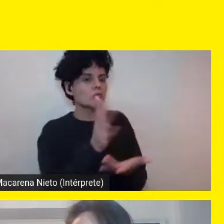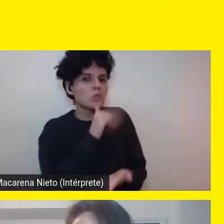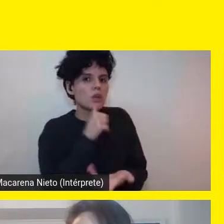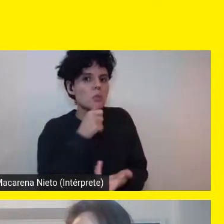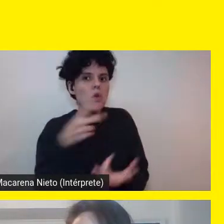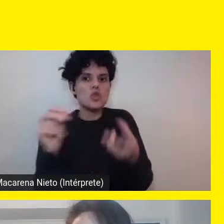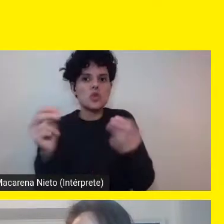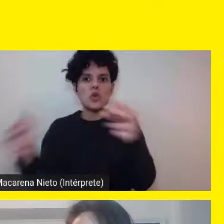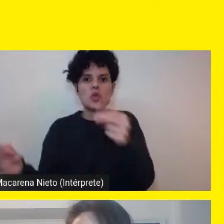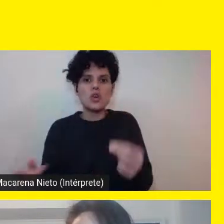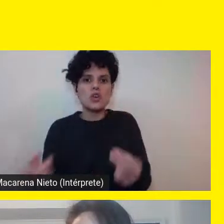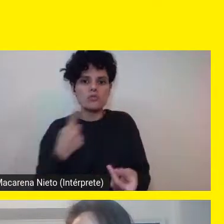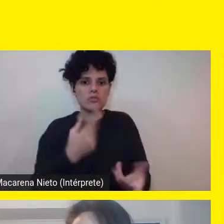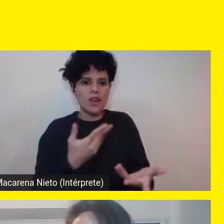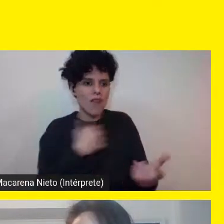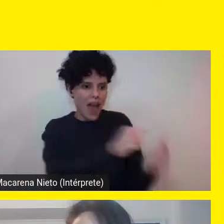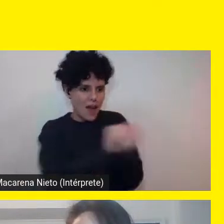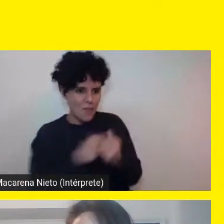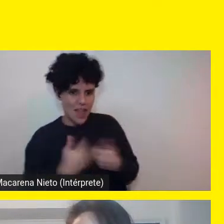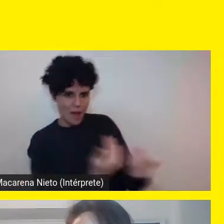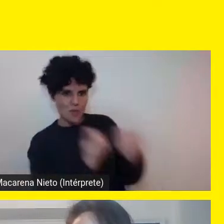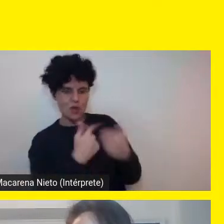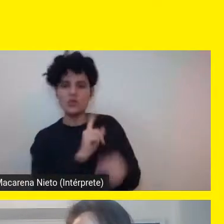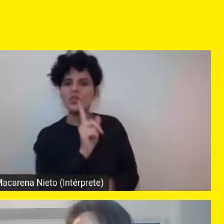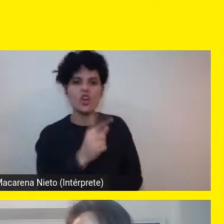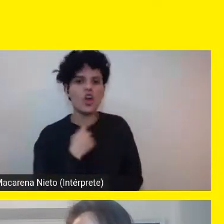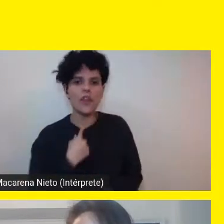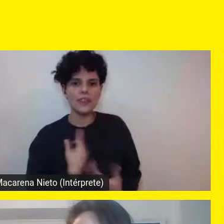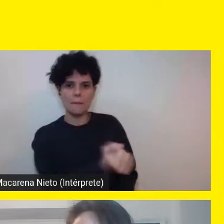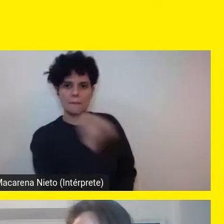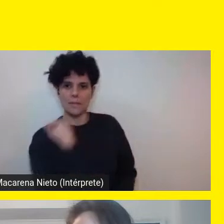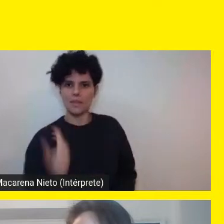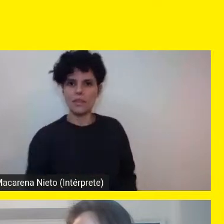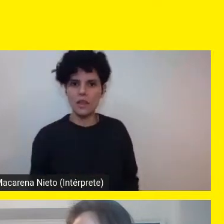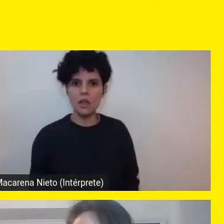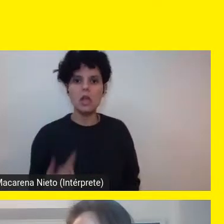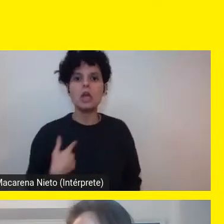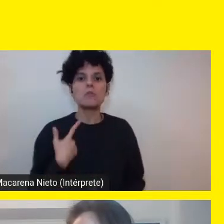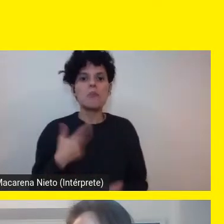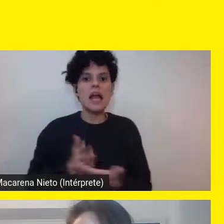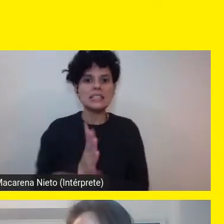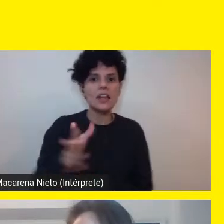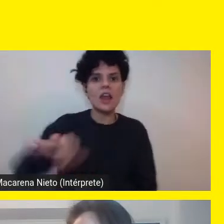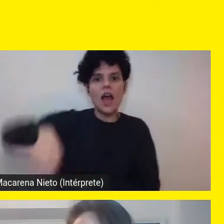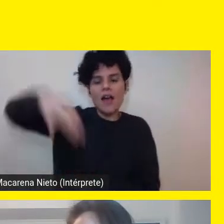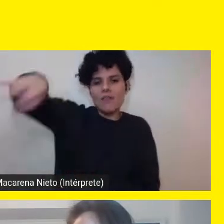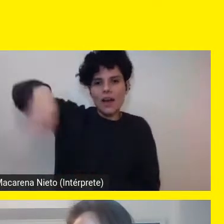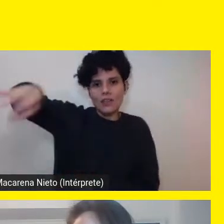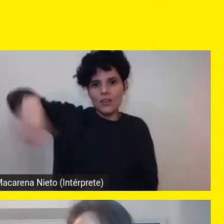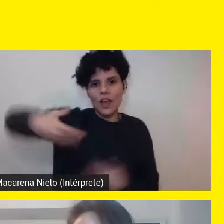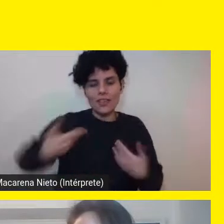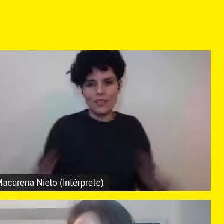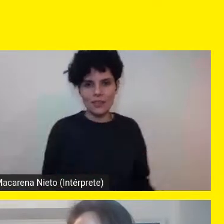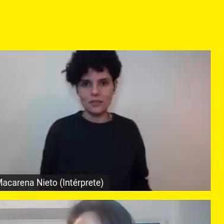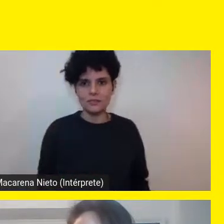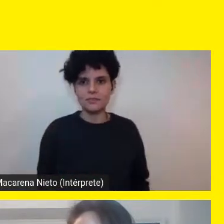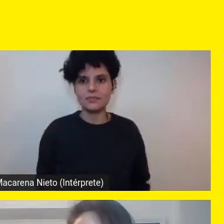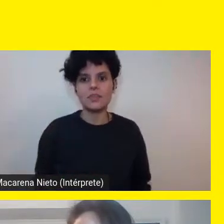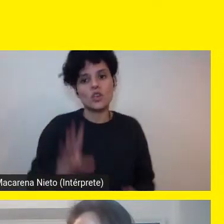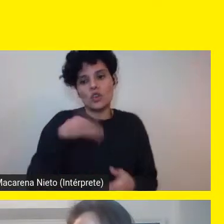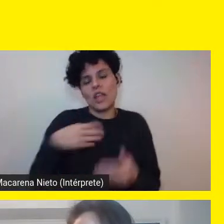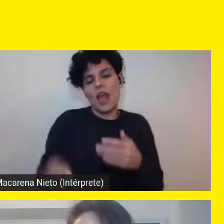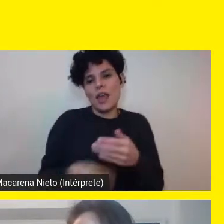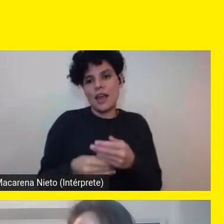con nosotras, no les va a interesar y van a seguir abandonándonos. Eso quería agregar. Muchas gracias,